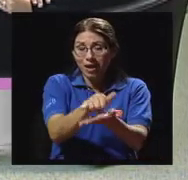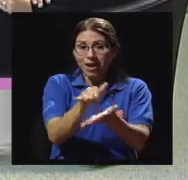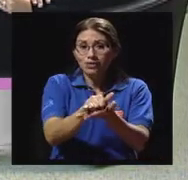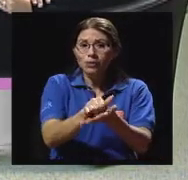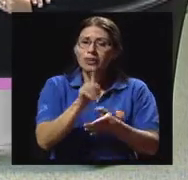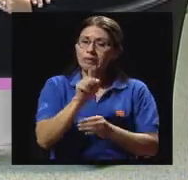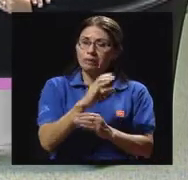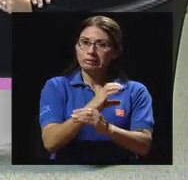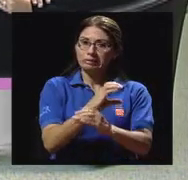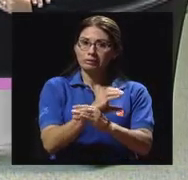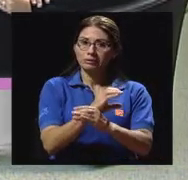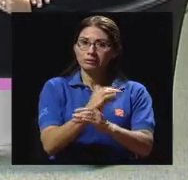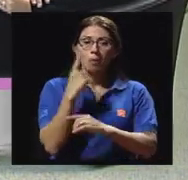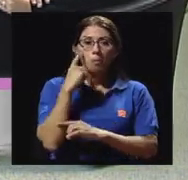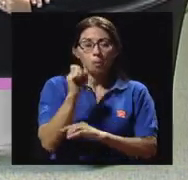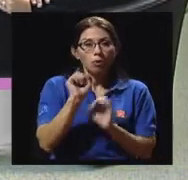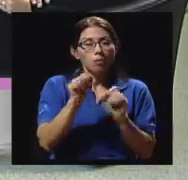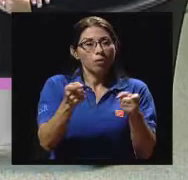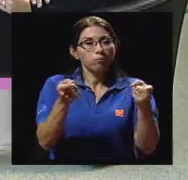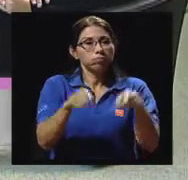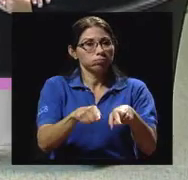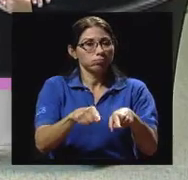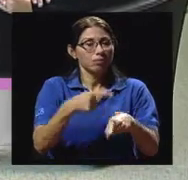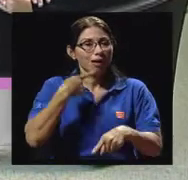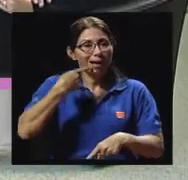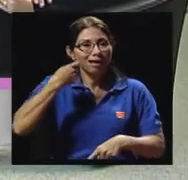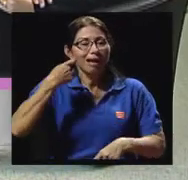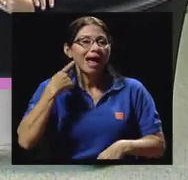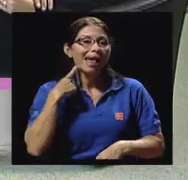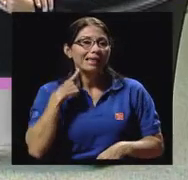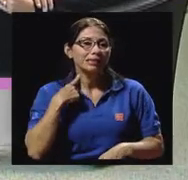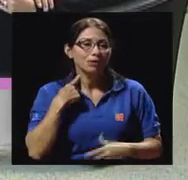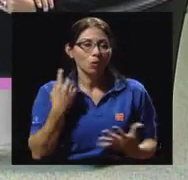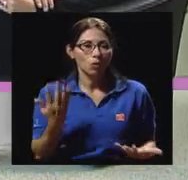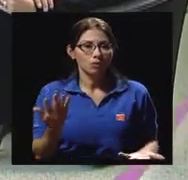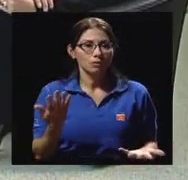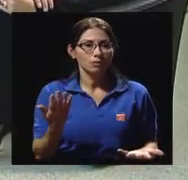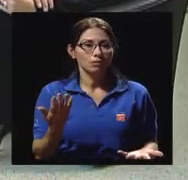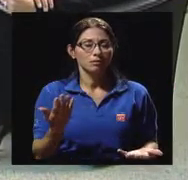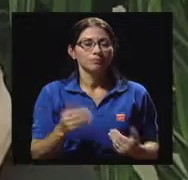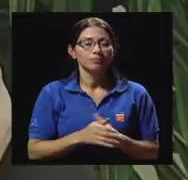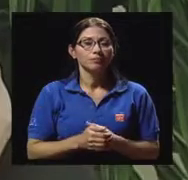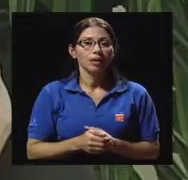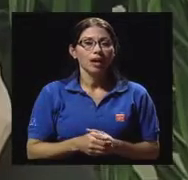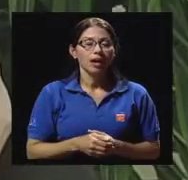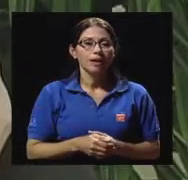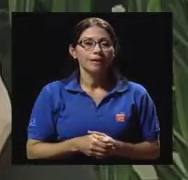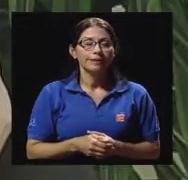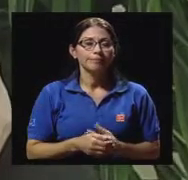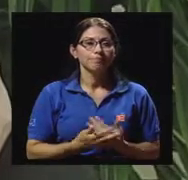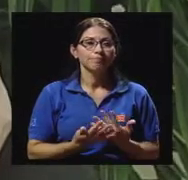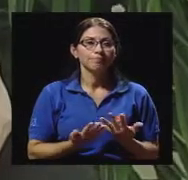tendría que tener mucho cuidado porque me estoy exponiendo a fácilmente desarrollar una adicción.